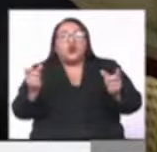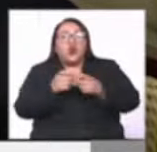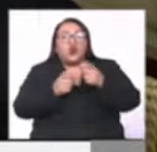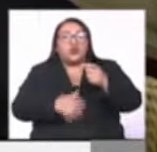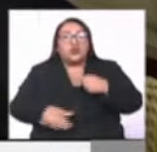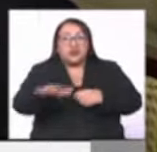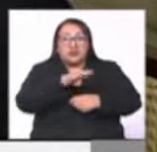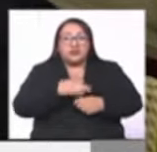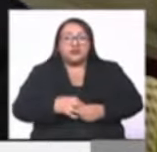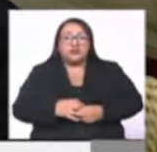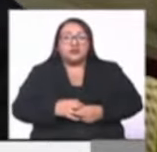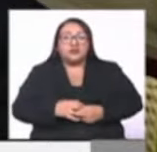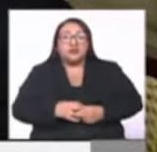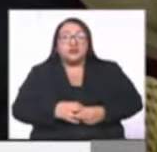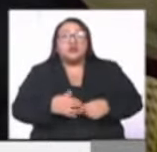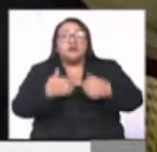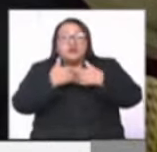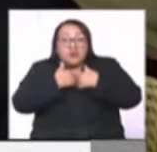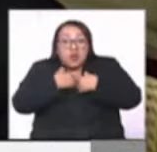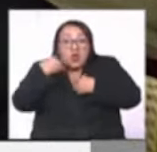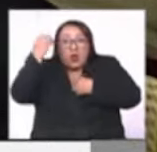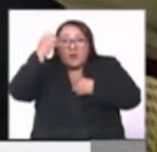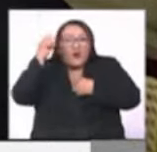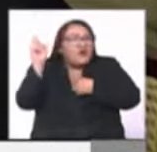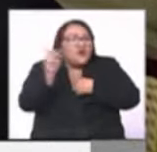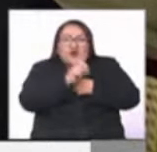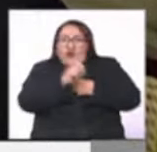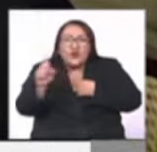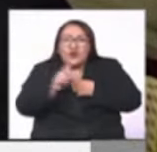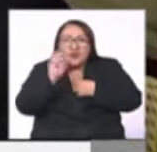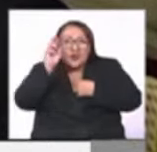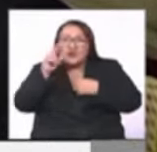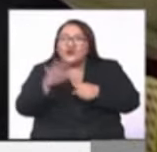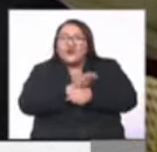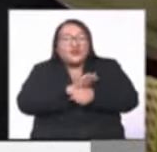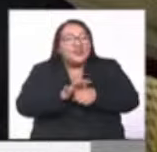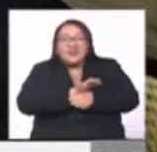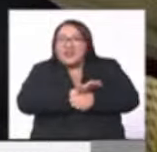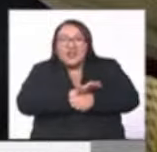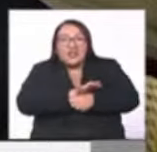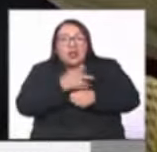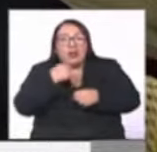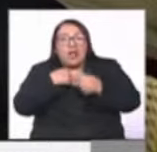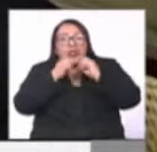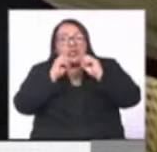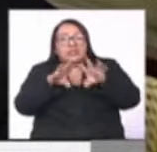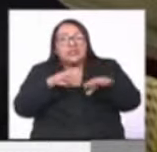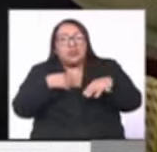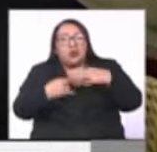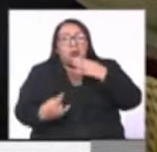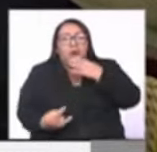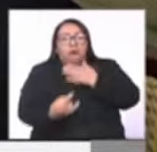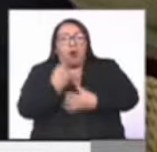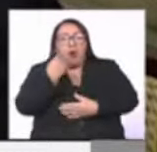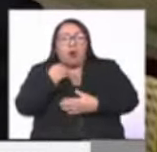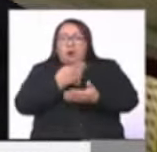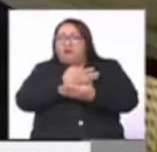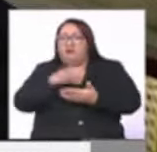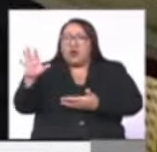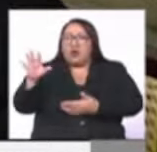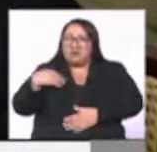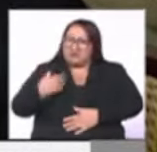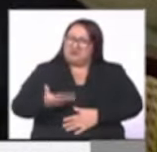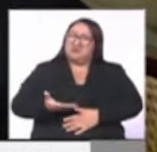congresistas en mi concepto no es una razón sufici para sostener una acusación y